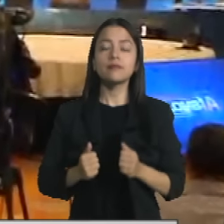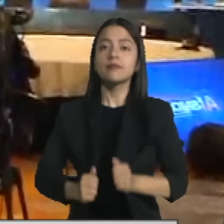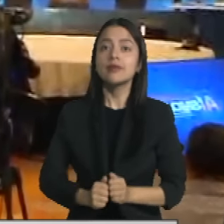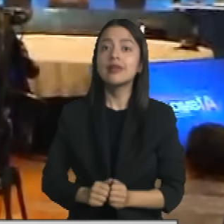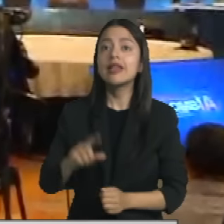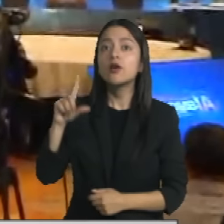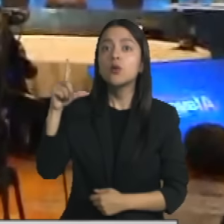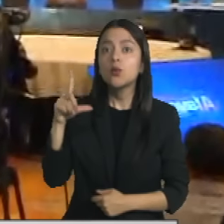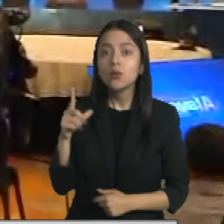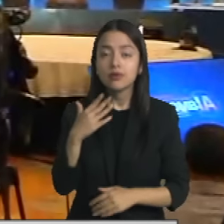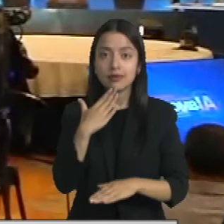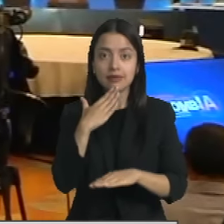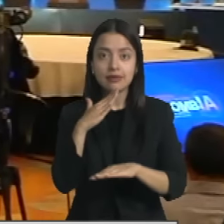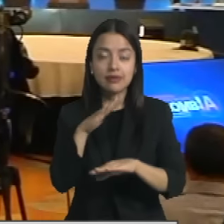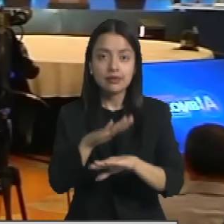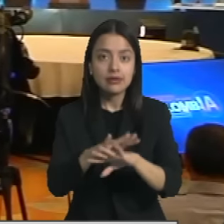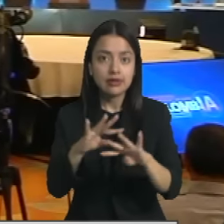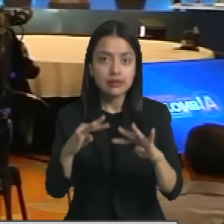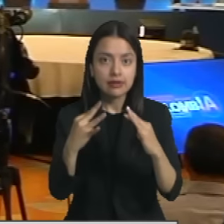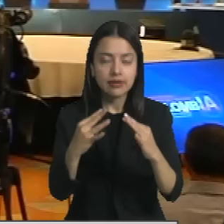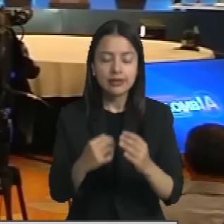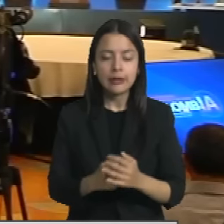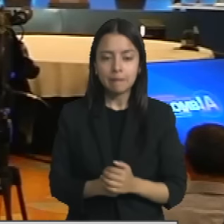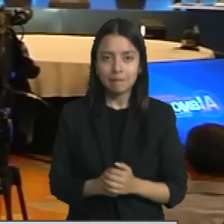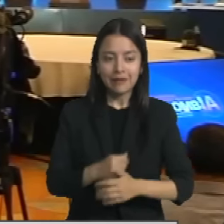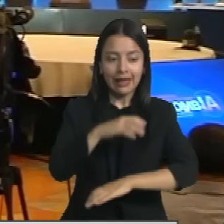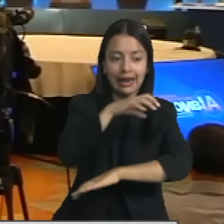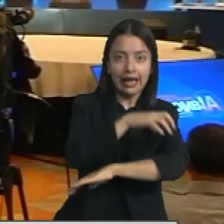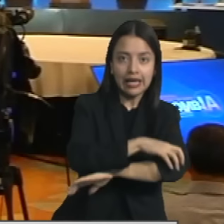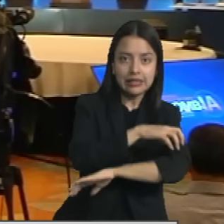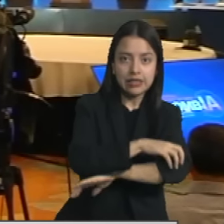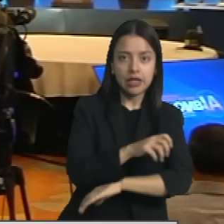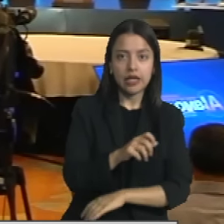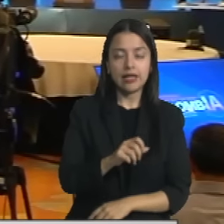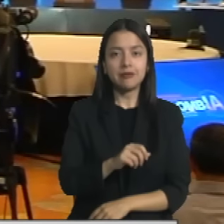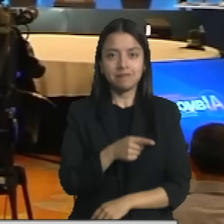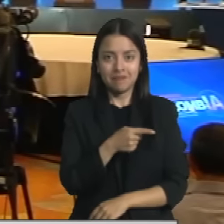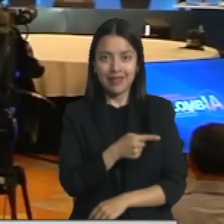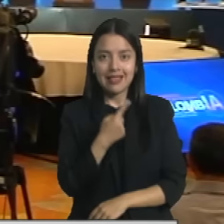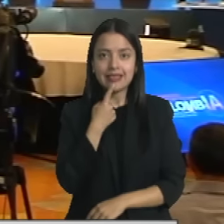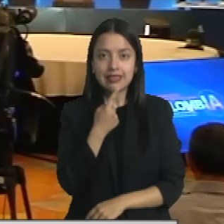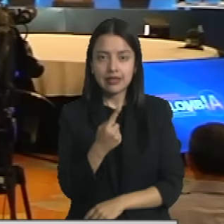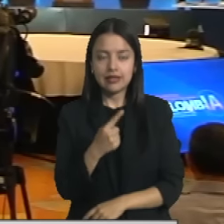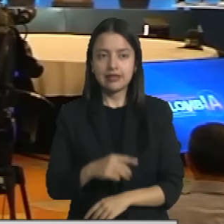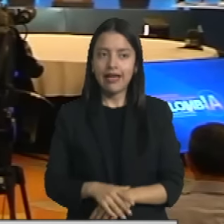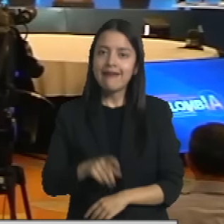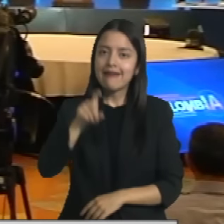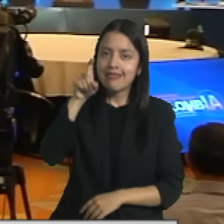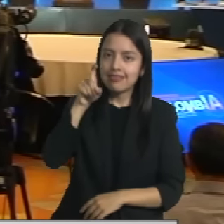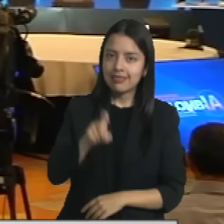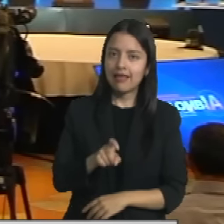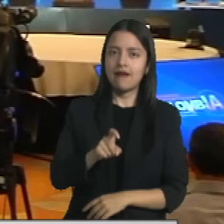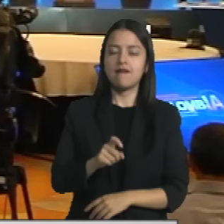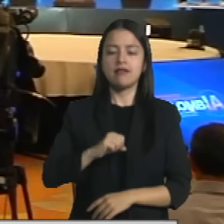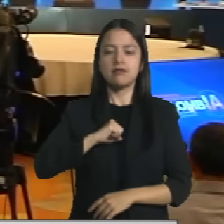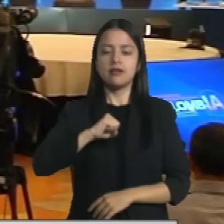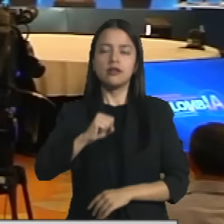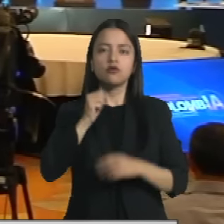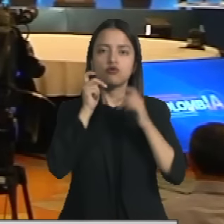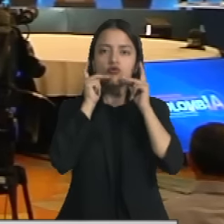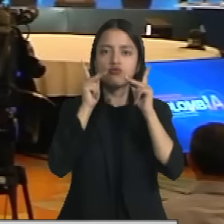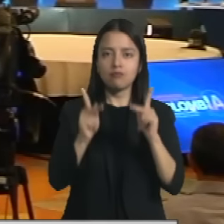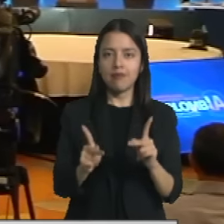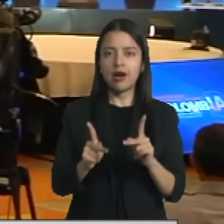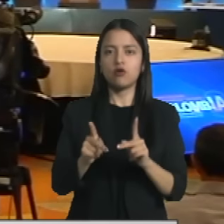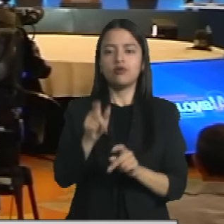Luisa, televidentes, muy buenas tardes. El canciller Luis Gilberto Murillo ha señalado que hay que apegarse a la protección de los derechos humanos de